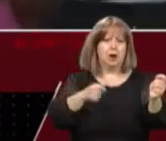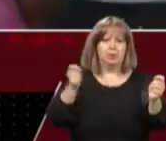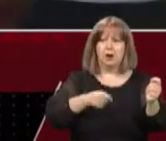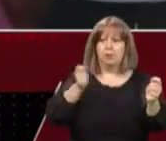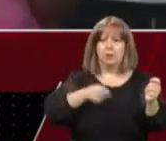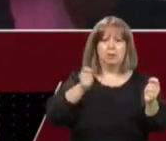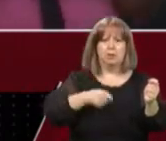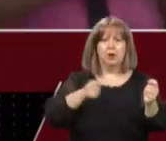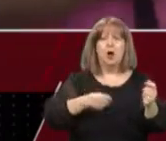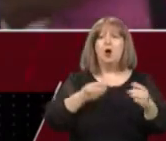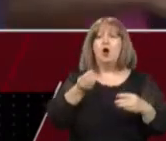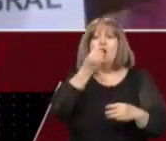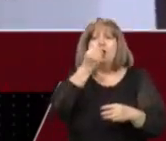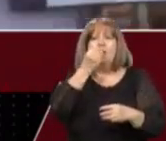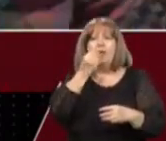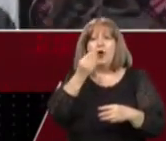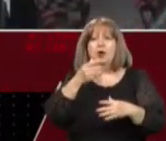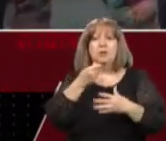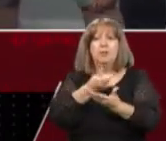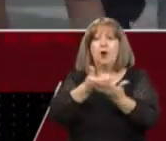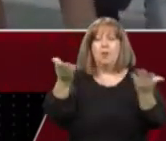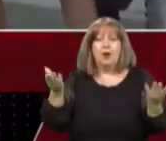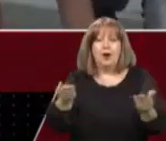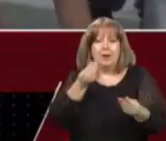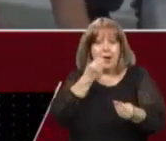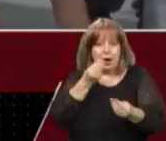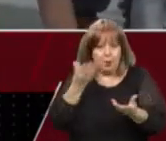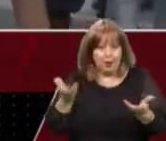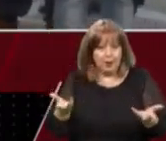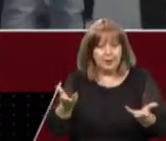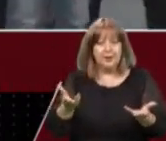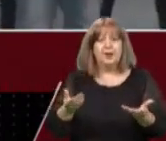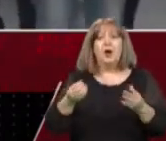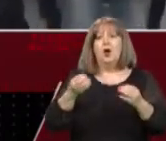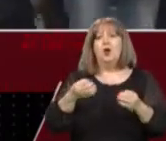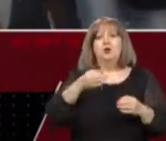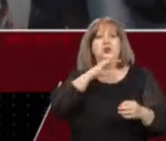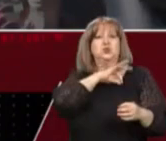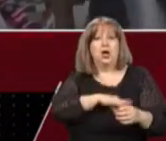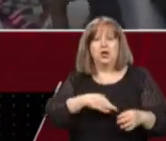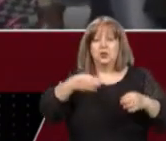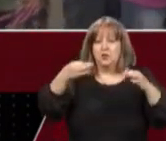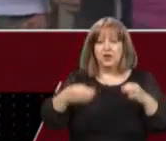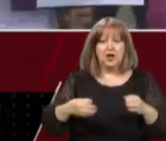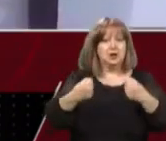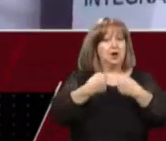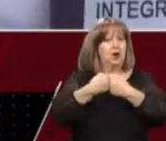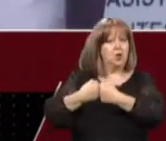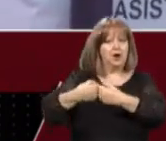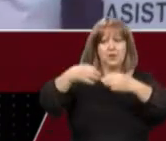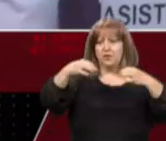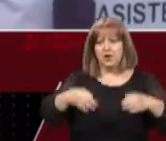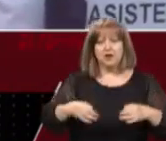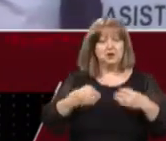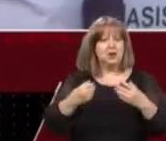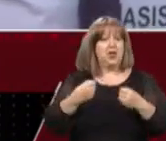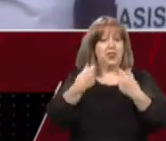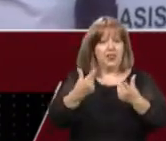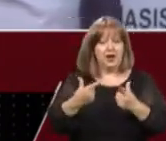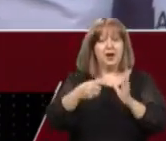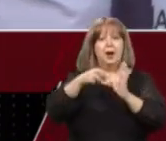tuviera que ir a un comedor popular y obviamente un trabajo bajo convenio, con un buen salario, que es lo que reclamamos nosotros. Y en todo caso que el